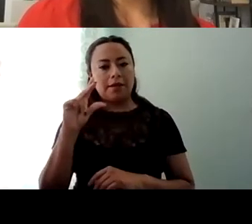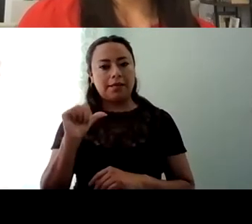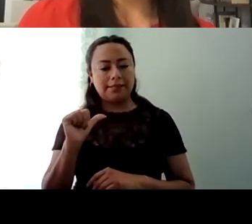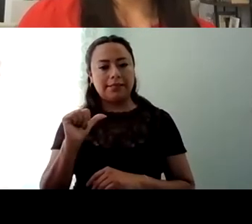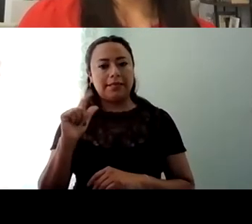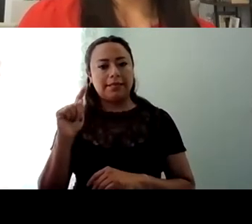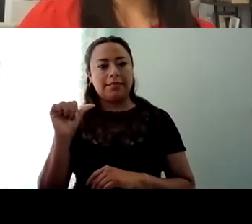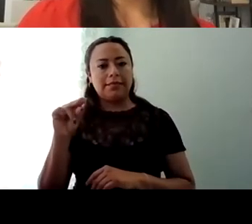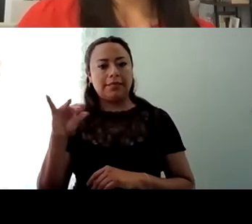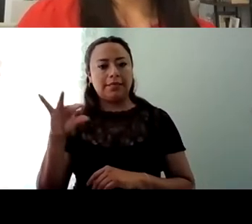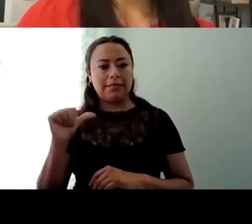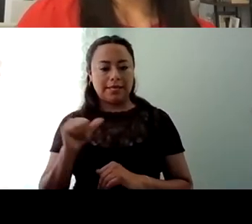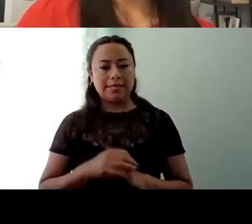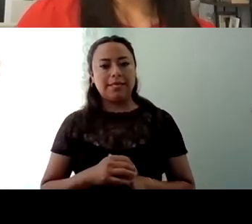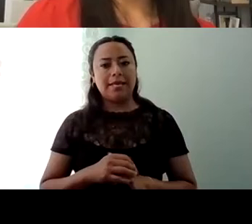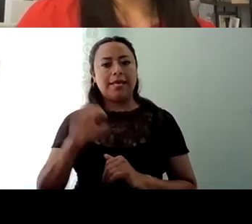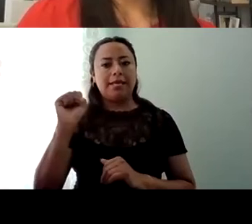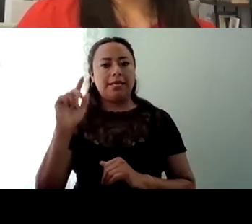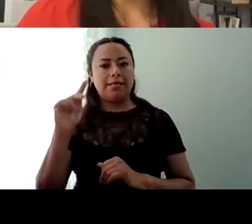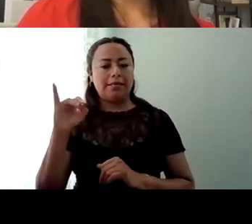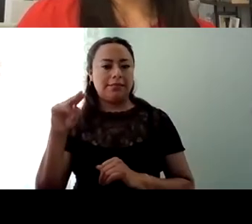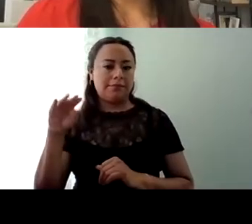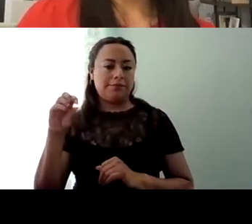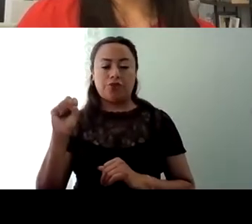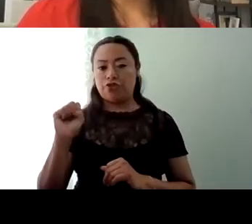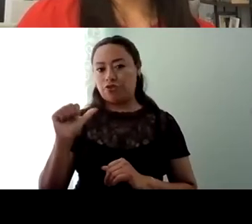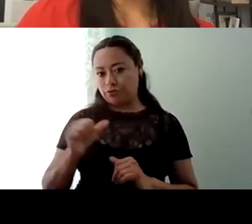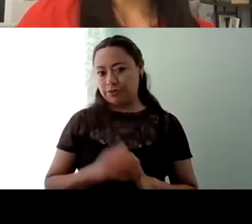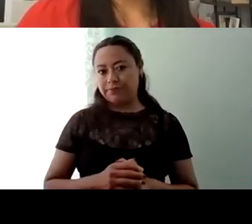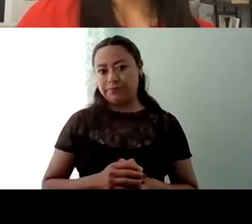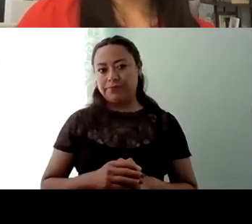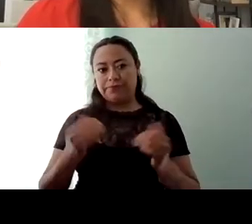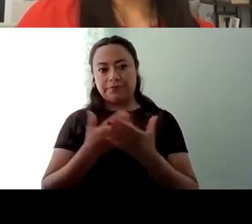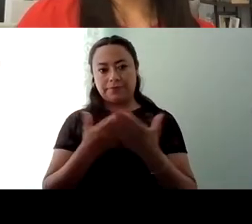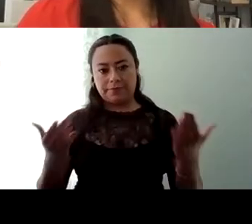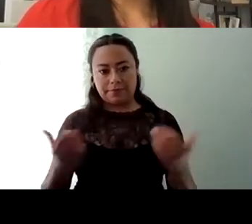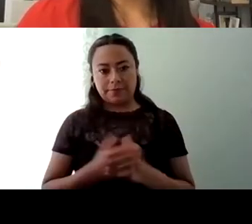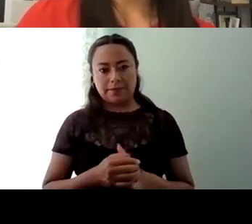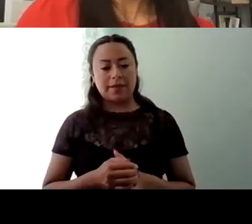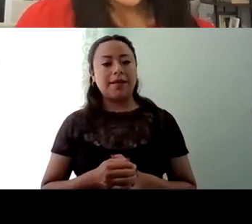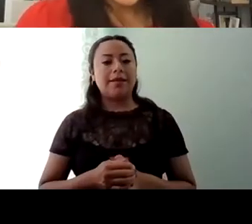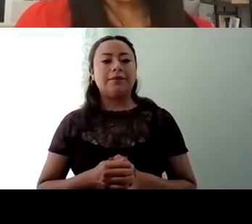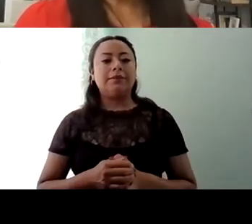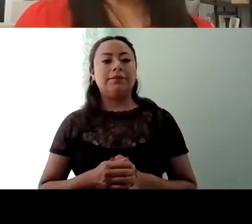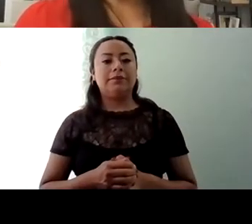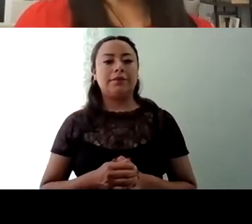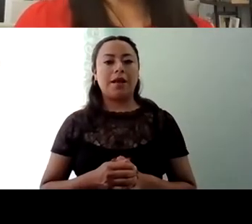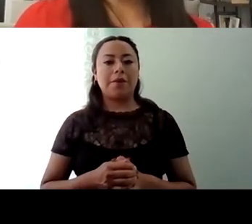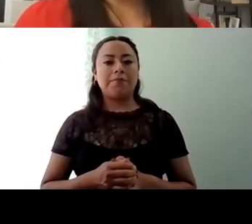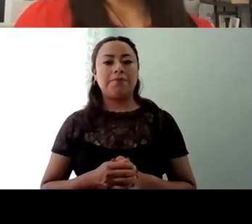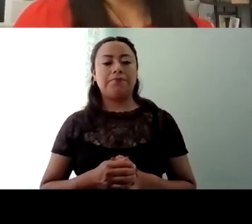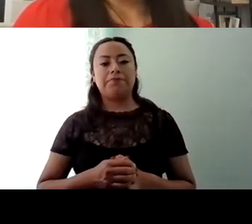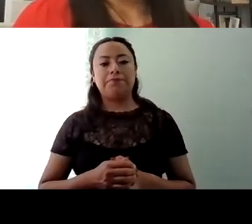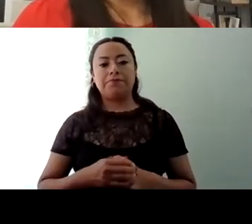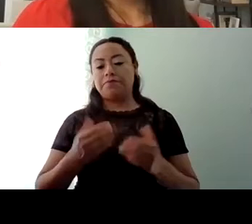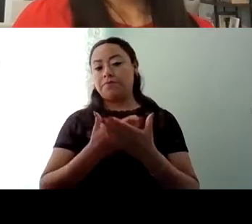el desahogo del proceso de reelección, por lo cual estaremos en estrecha comunicación con usted. Sin más asuntos que